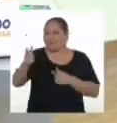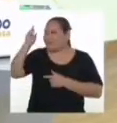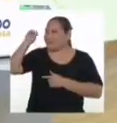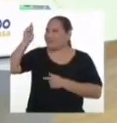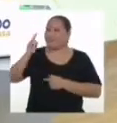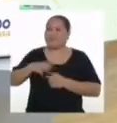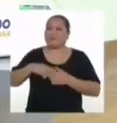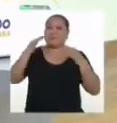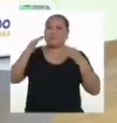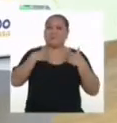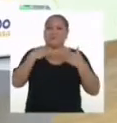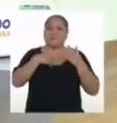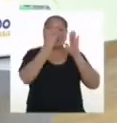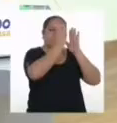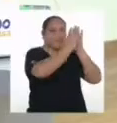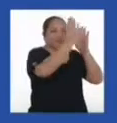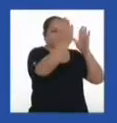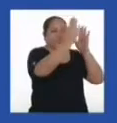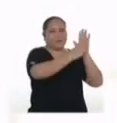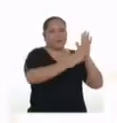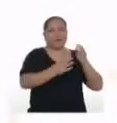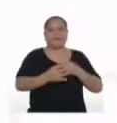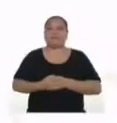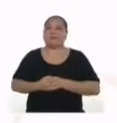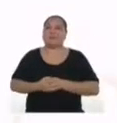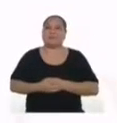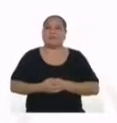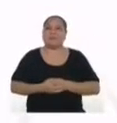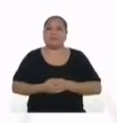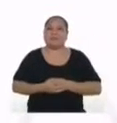Listo, profesora. Ya tenemos nuestro organizador visual.